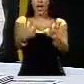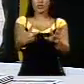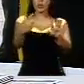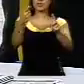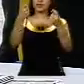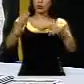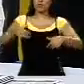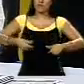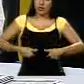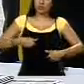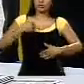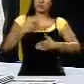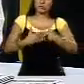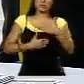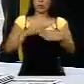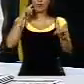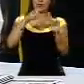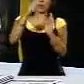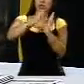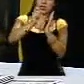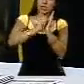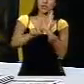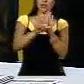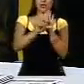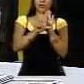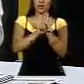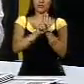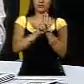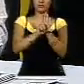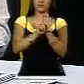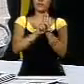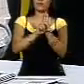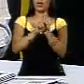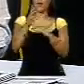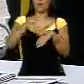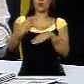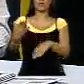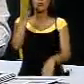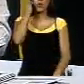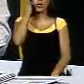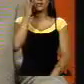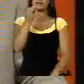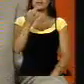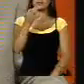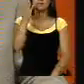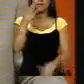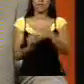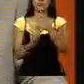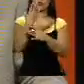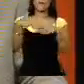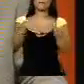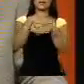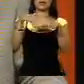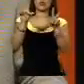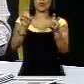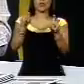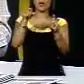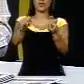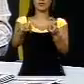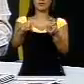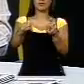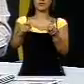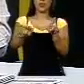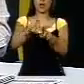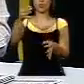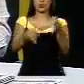¿Qué te pareció a ti el nombramiento de Iris? Bueno, en primer lugar, ha sido muy atacado porque la oposición ha hablado y le ha echado plomo y